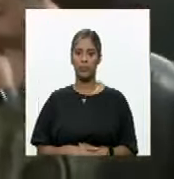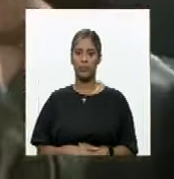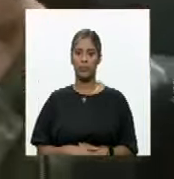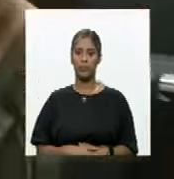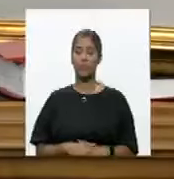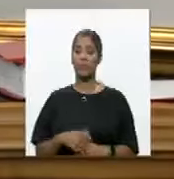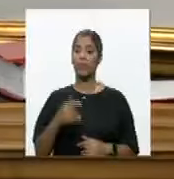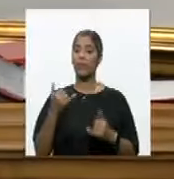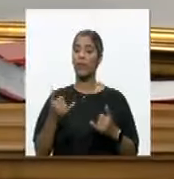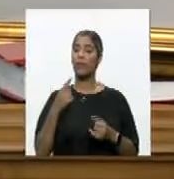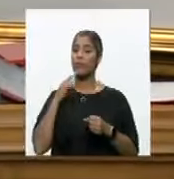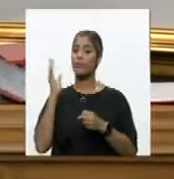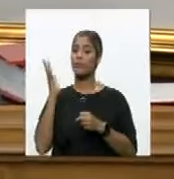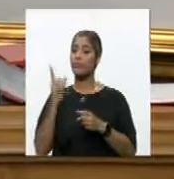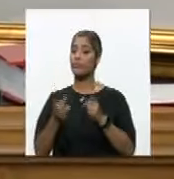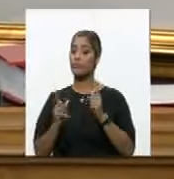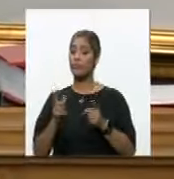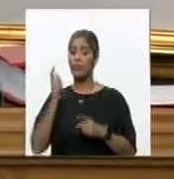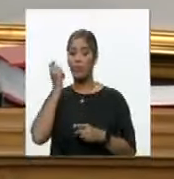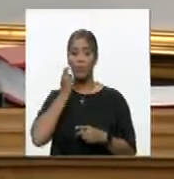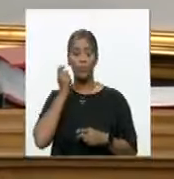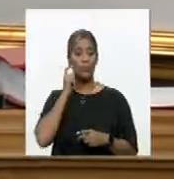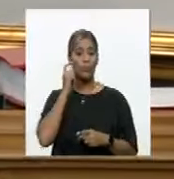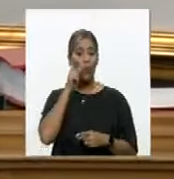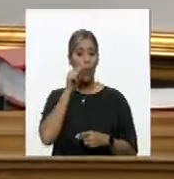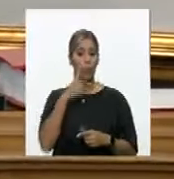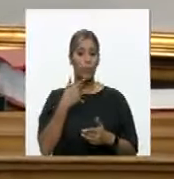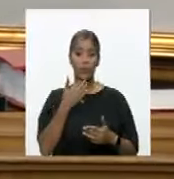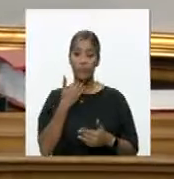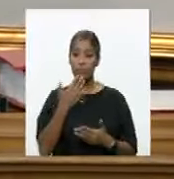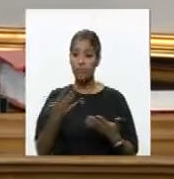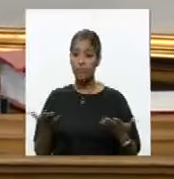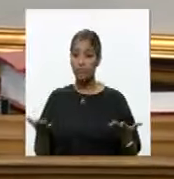Derecho de palabra, intervención de algún diputado o diputada.